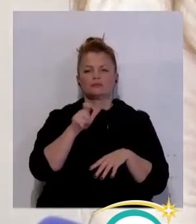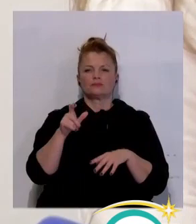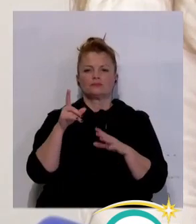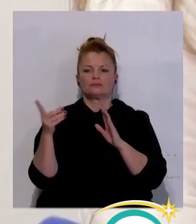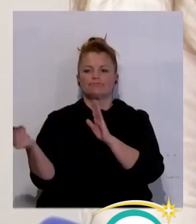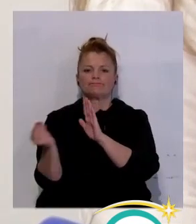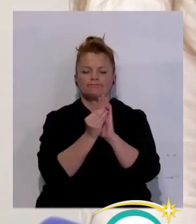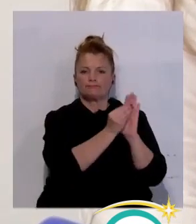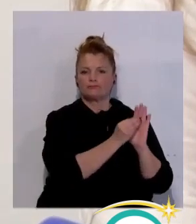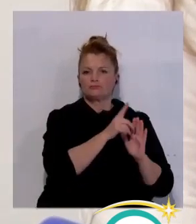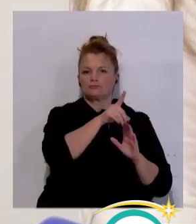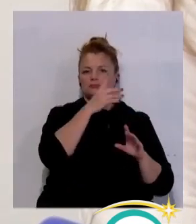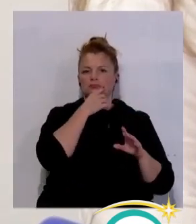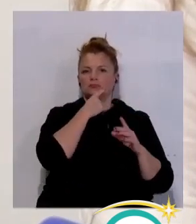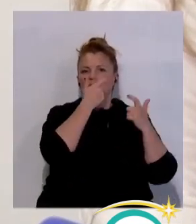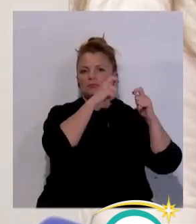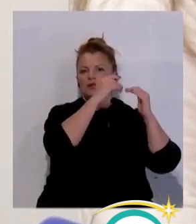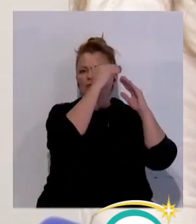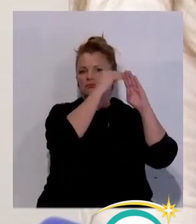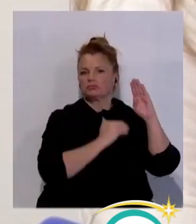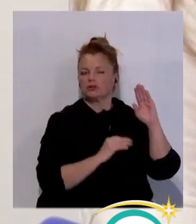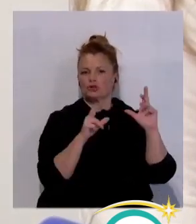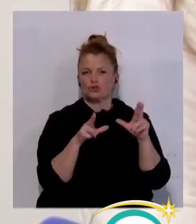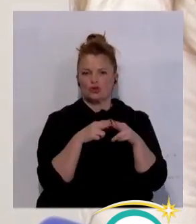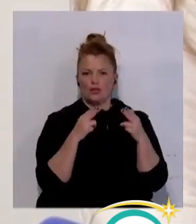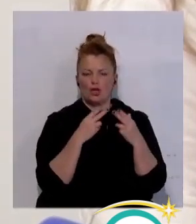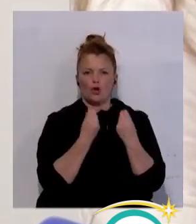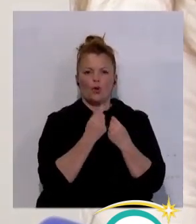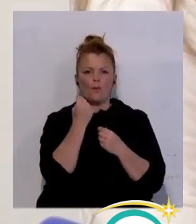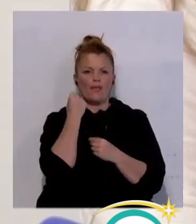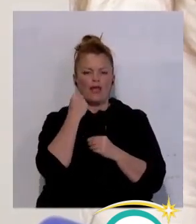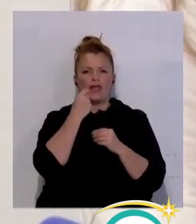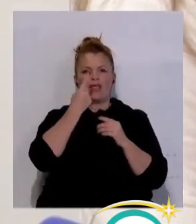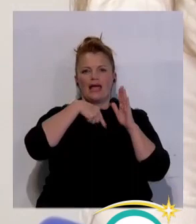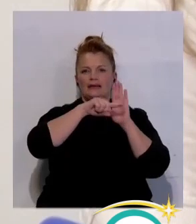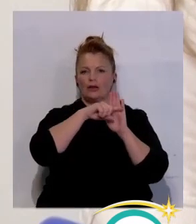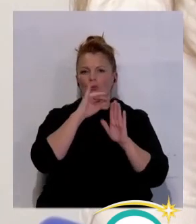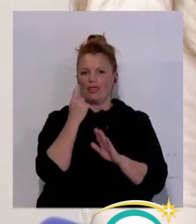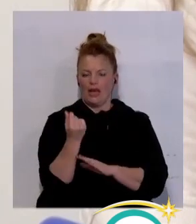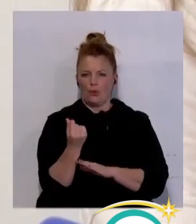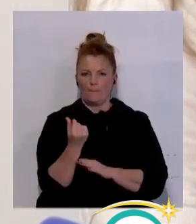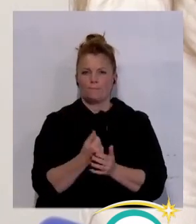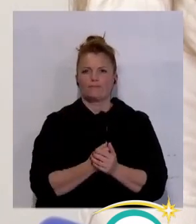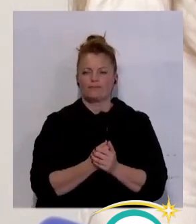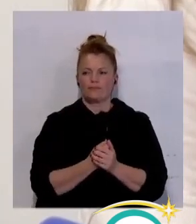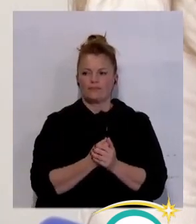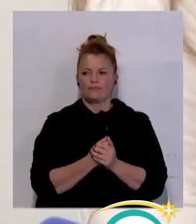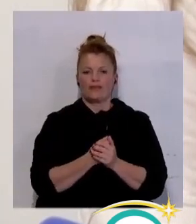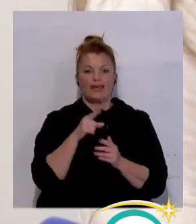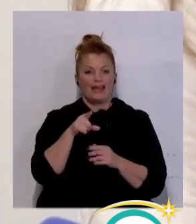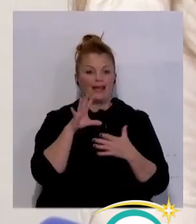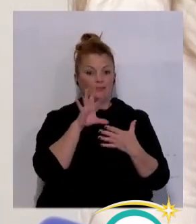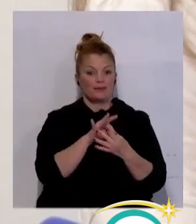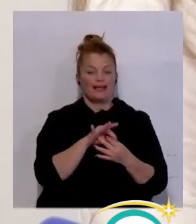colocamos en la cúspide de la jerarquía social, agasajándolas con poder, estatus y dinero. Lo que caracteriza en sí